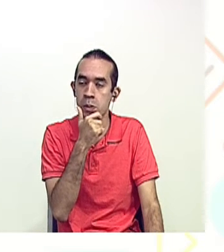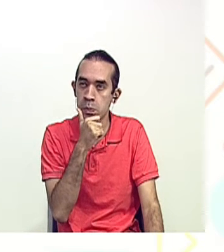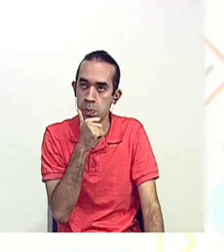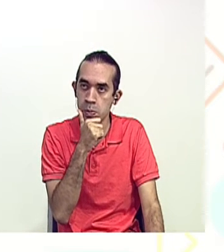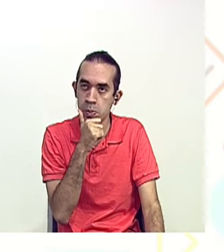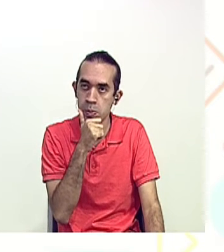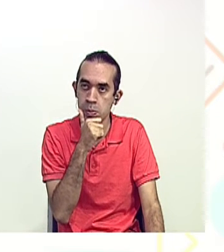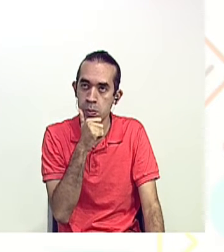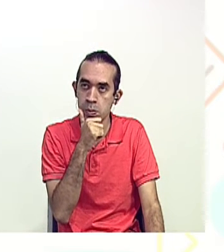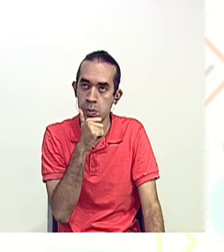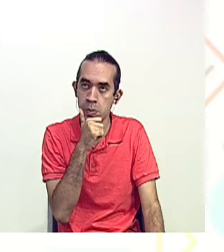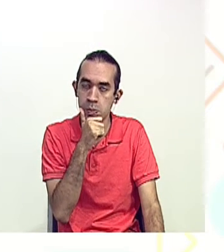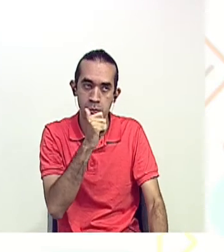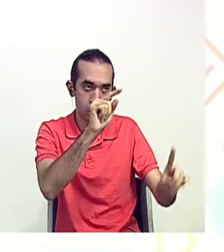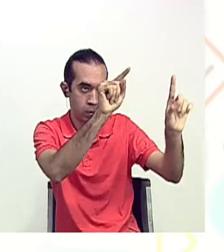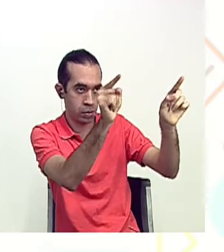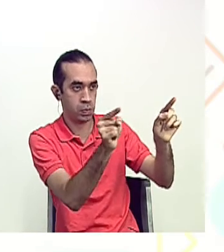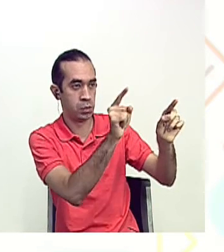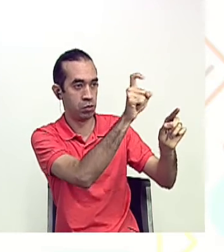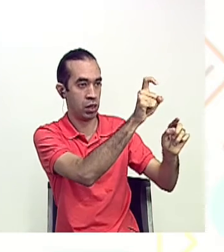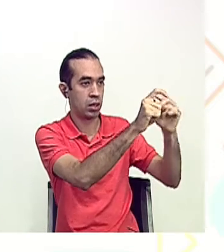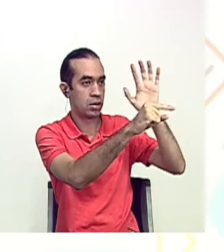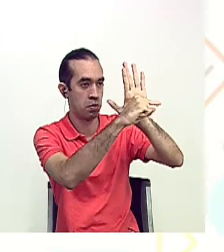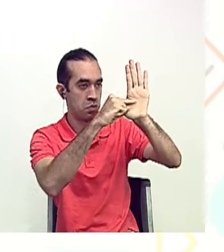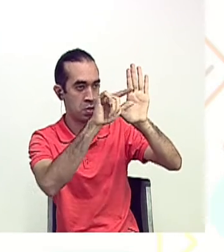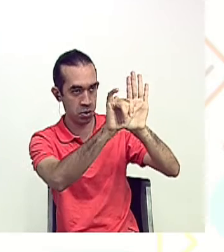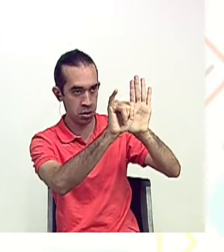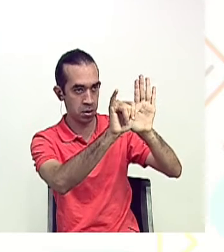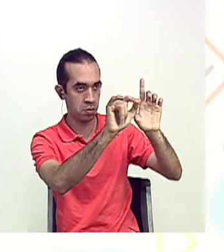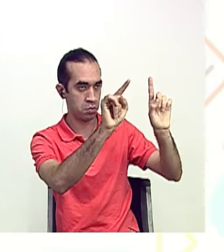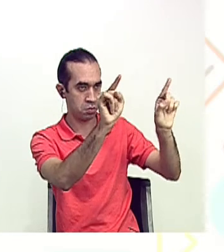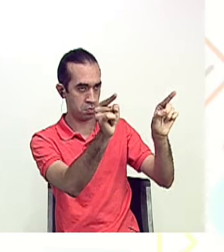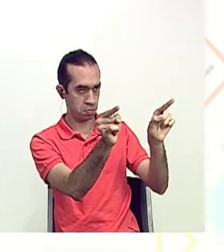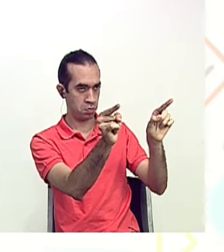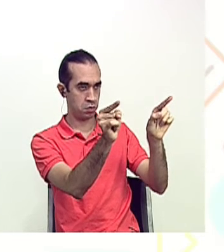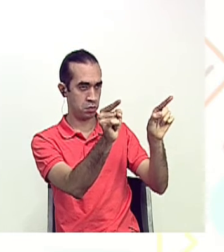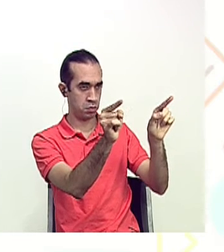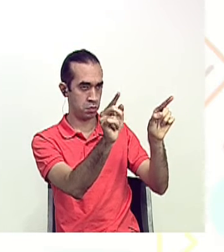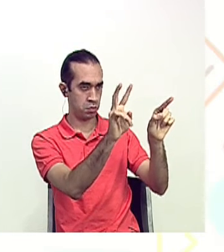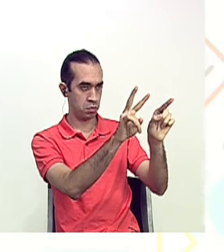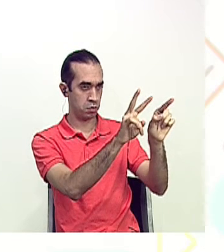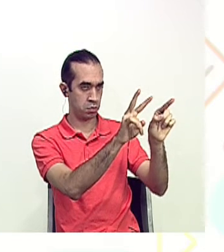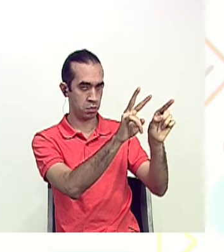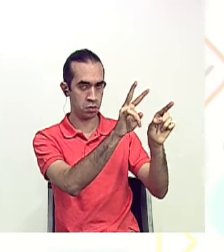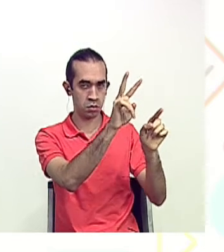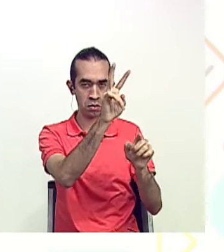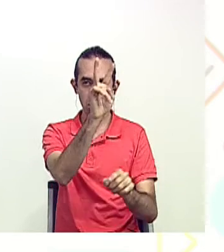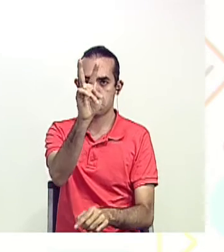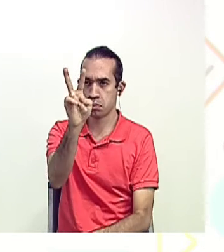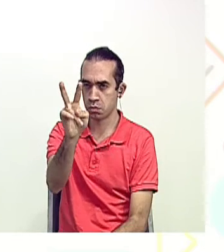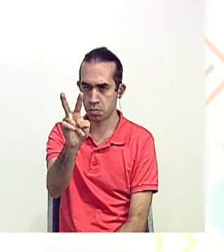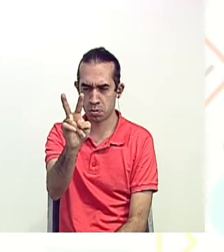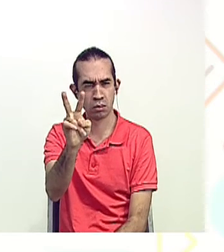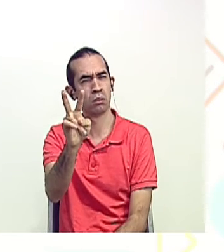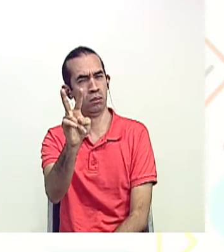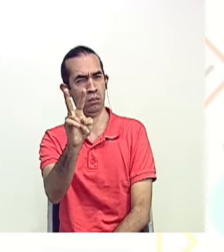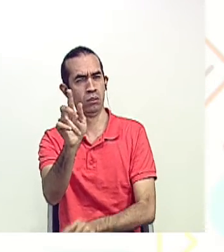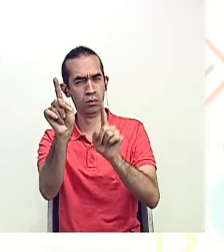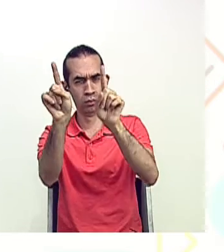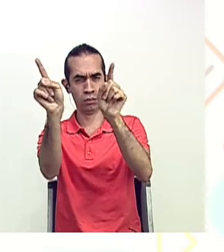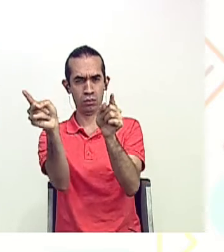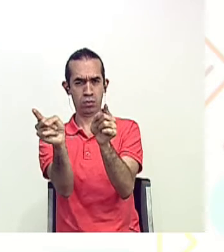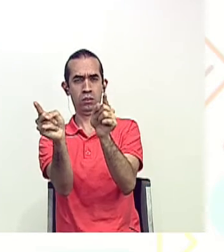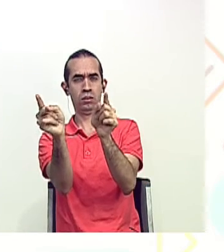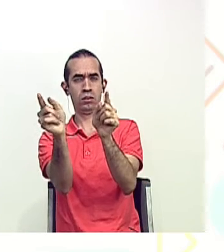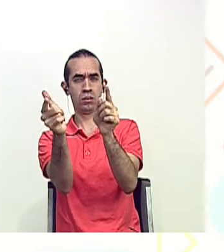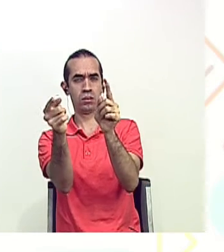En el primer paréntesis tenemos x menos y, pero si observamos, en el